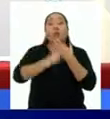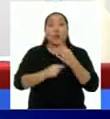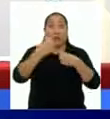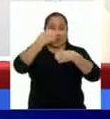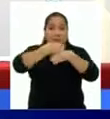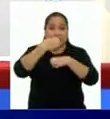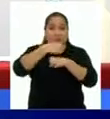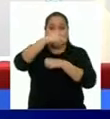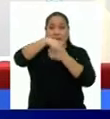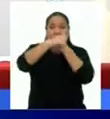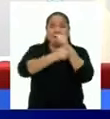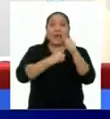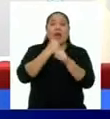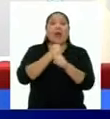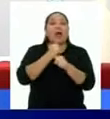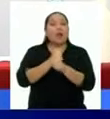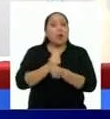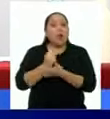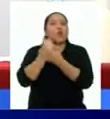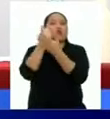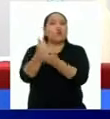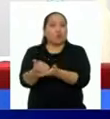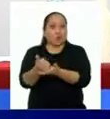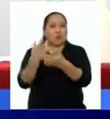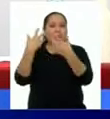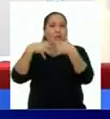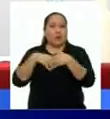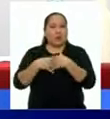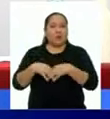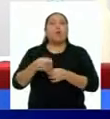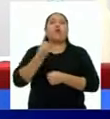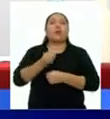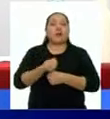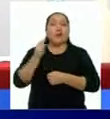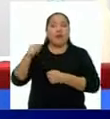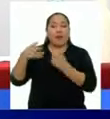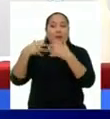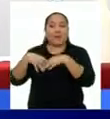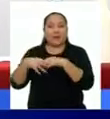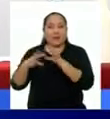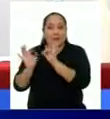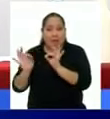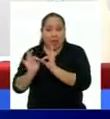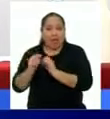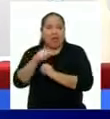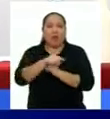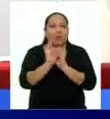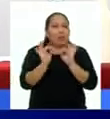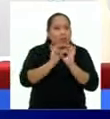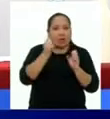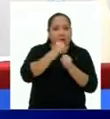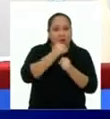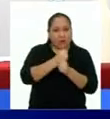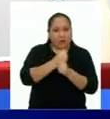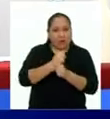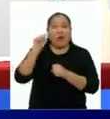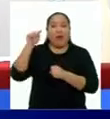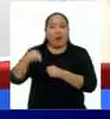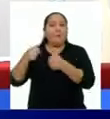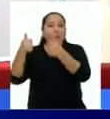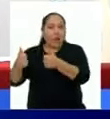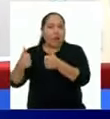garantizan la salud de las empresas. Sin empresas no hay empleo. ¿Por qué la economía está recuperándose rápidamente?